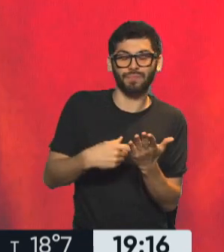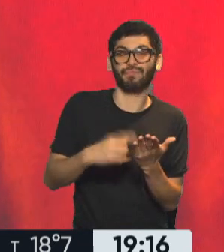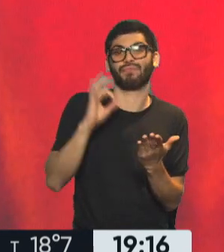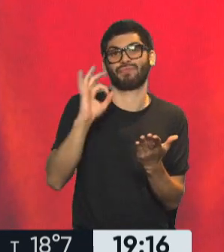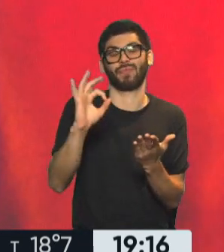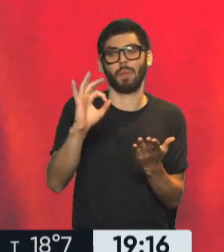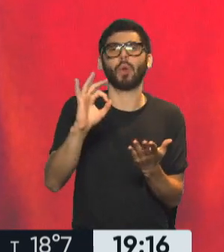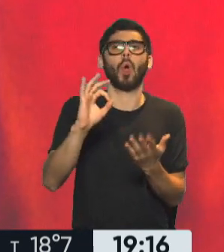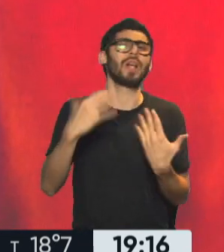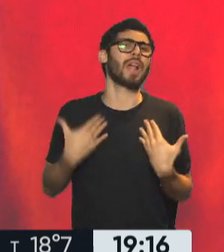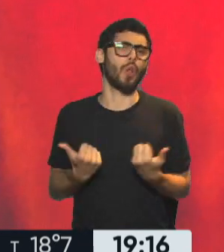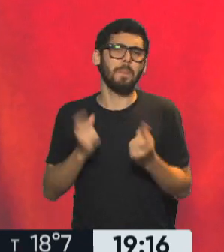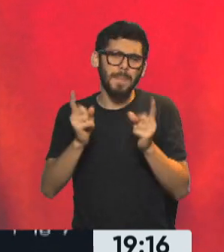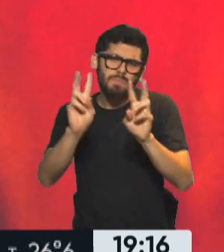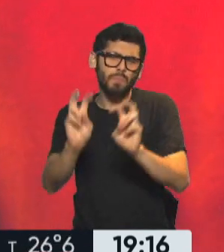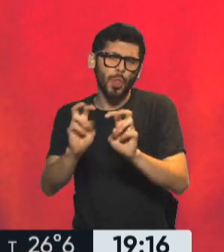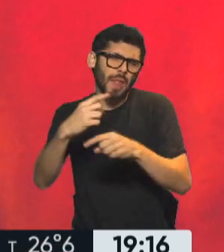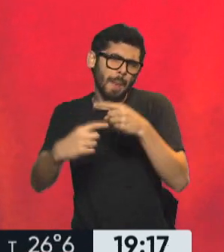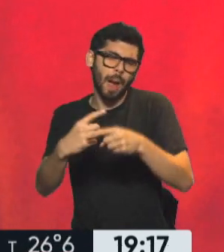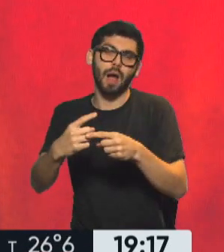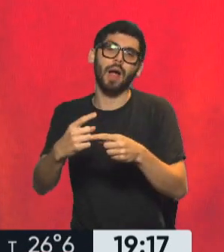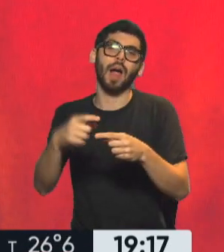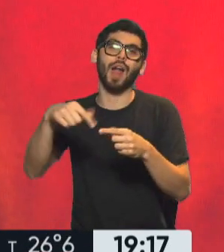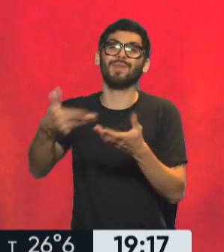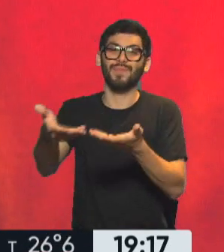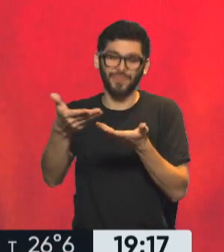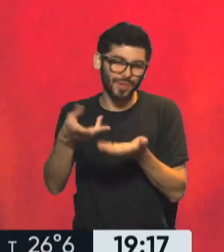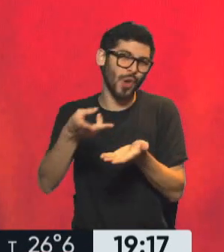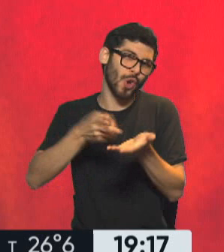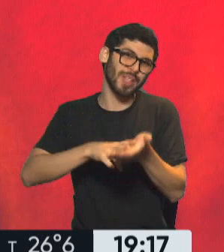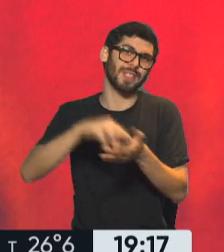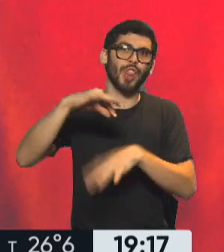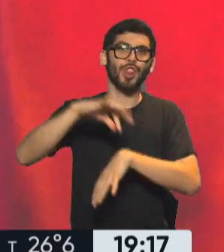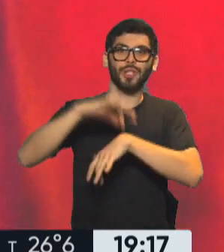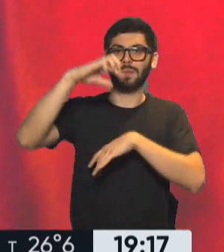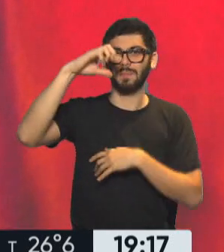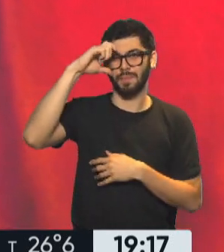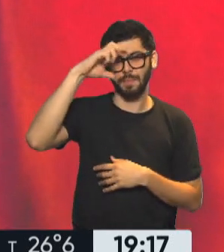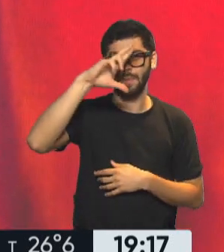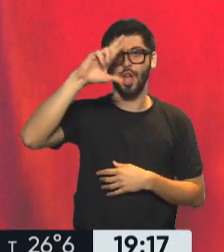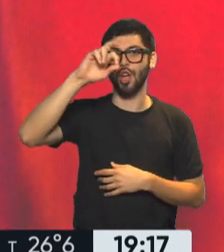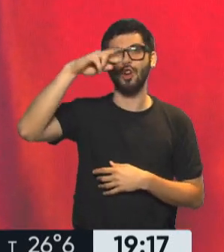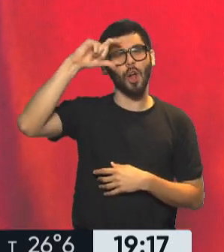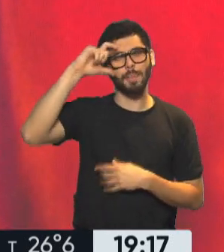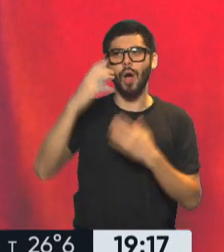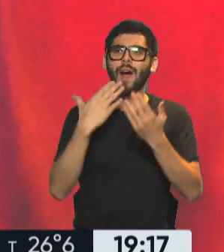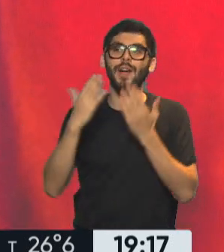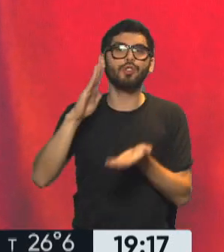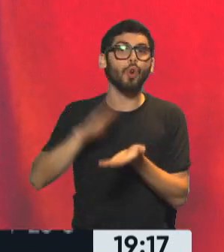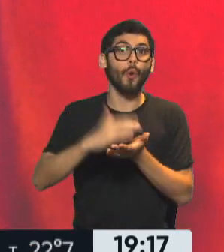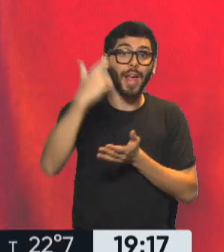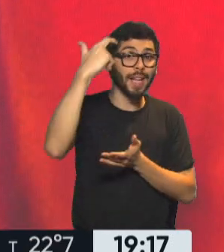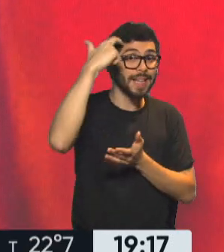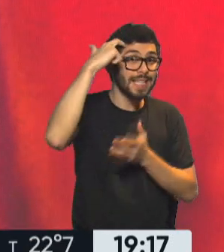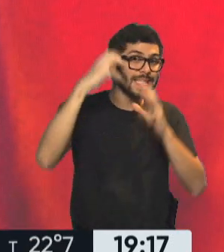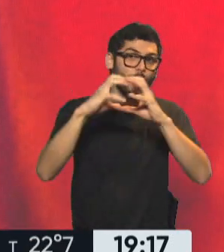Ir hablando de salud y en esta ocasión invitamos nuevamente al doctor Sergio Perrone para hablar del cerebro, doctor, porque hoy, 22